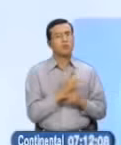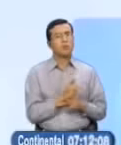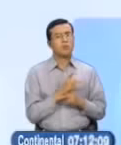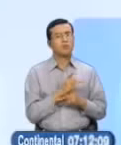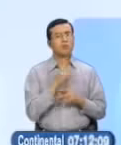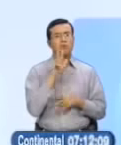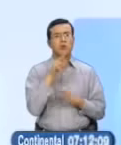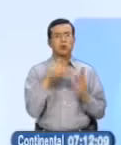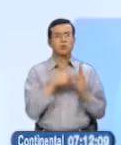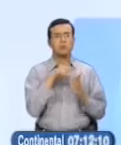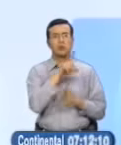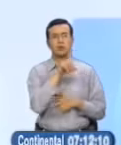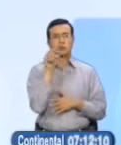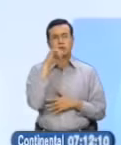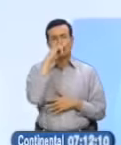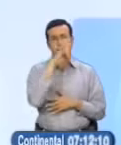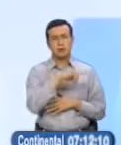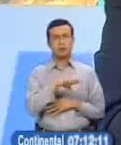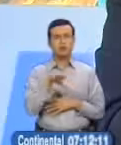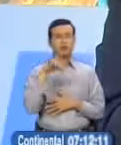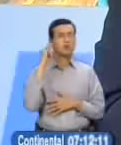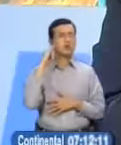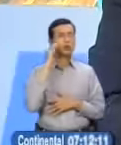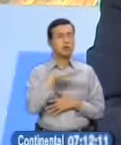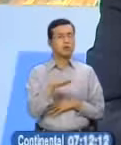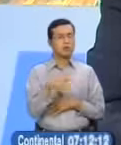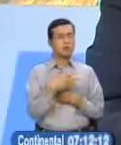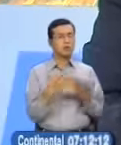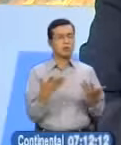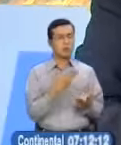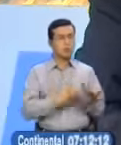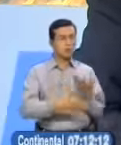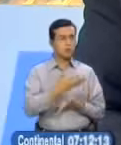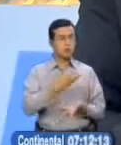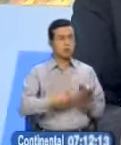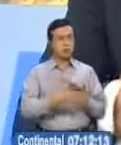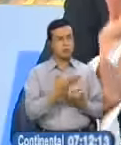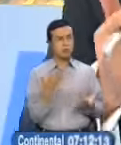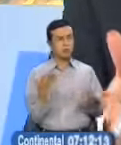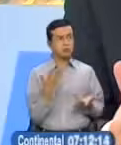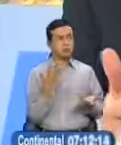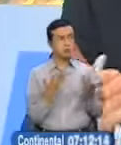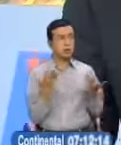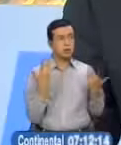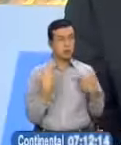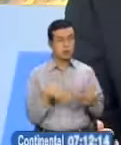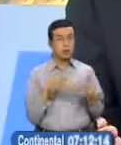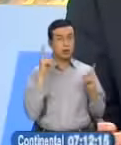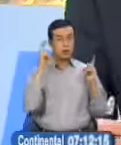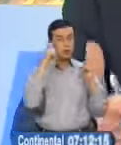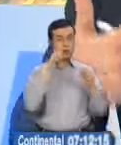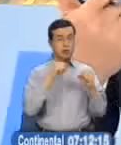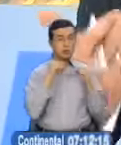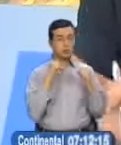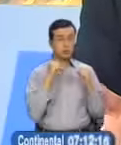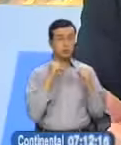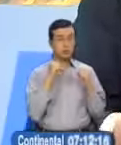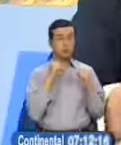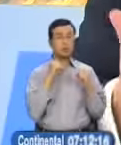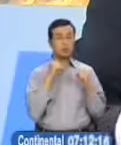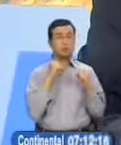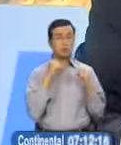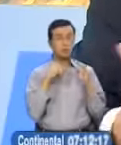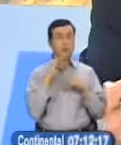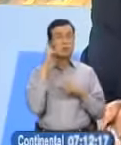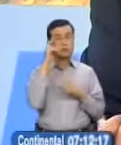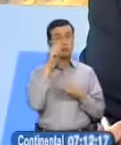estos 3.100 niños y niñas de una convivencia que a lo mejor ya de por sí es compleja y que puede ser